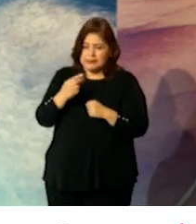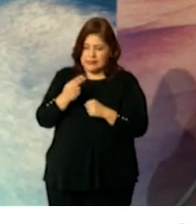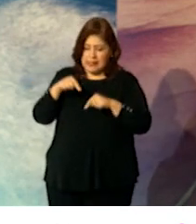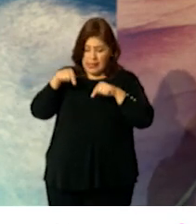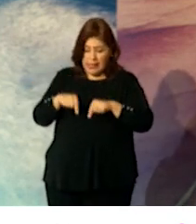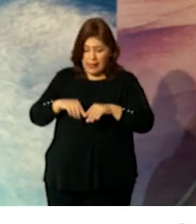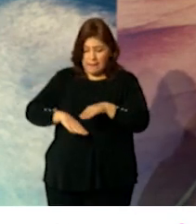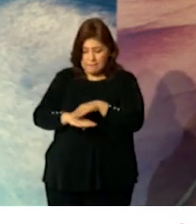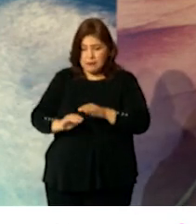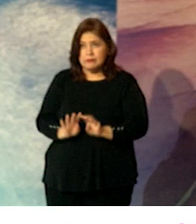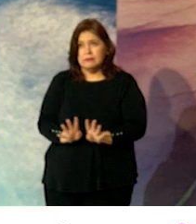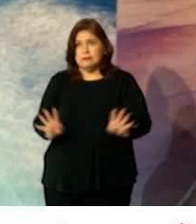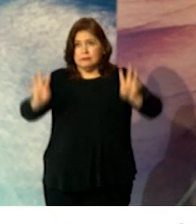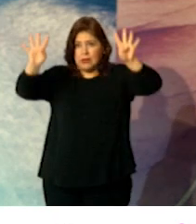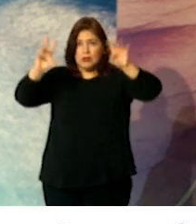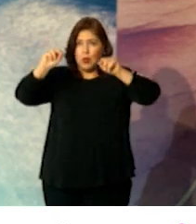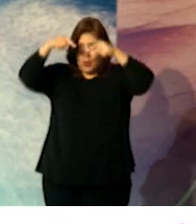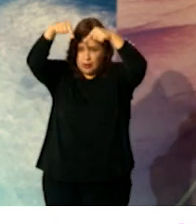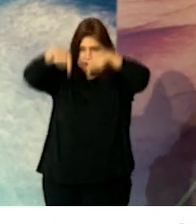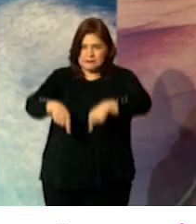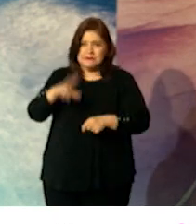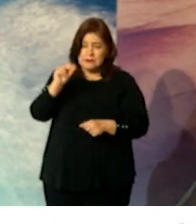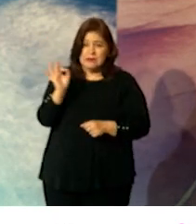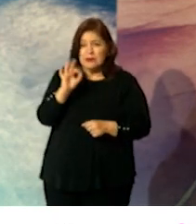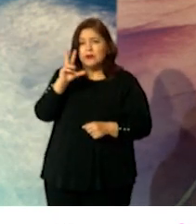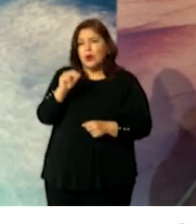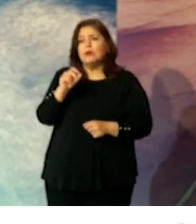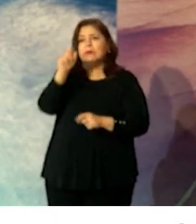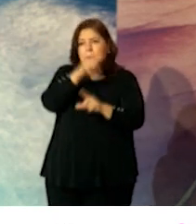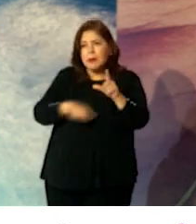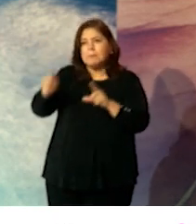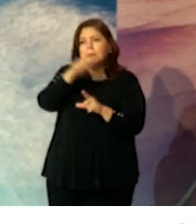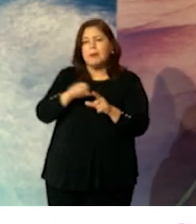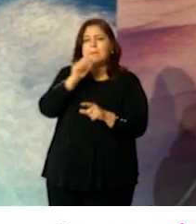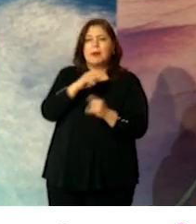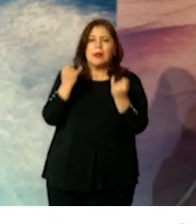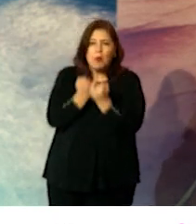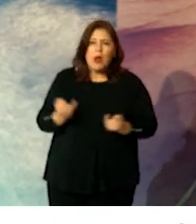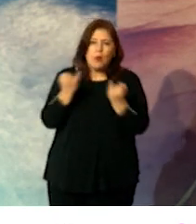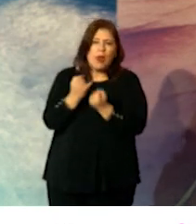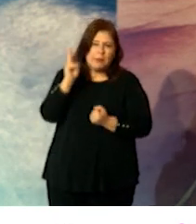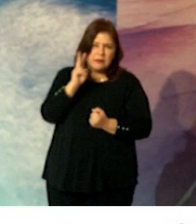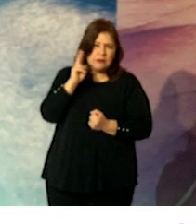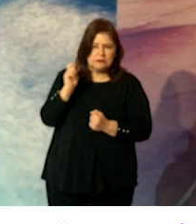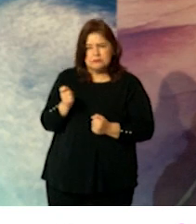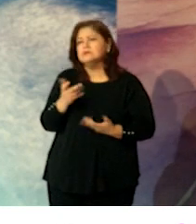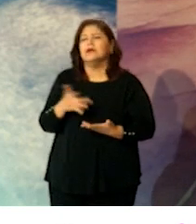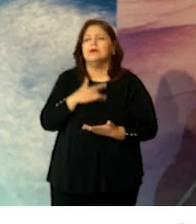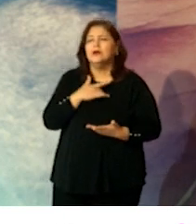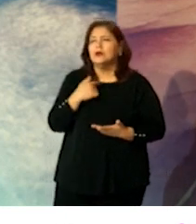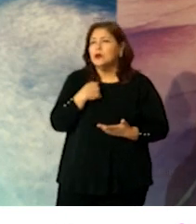no se hace, lamentablemente, pues seguimos en el mismo círculo vicioso. Pero también por otra parte, yo me quedaría en